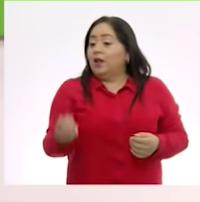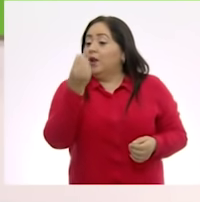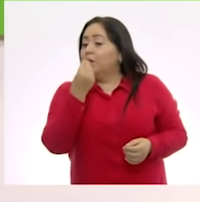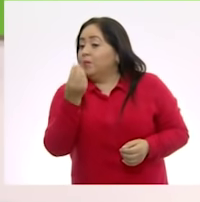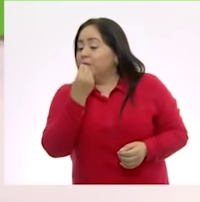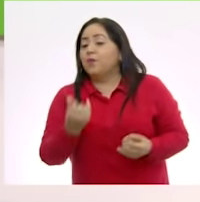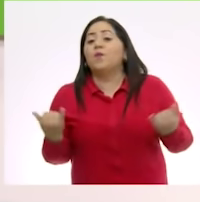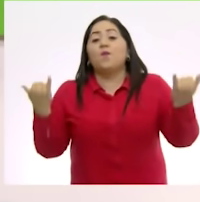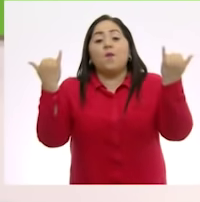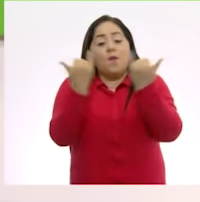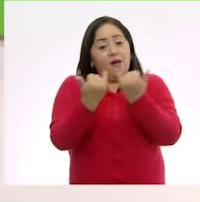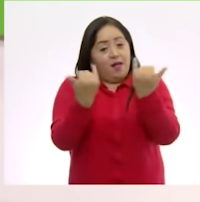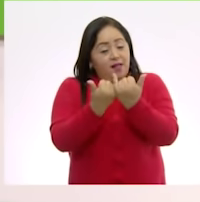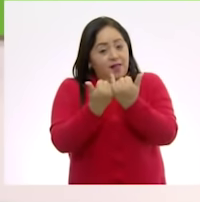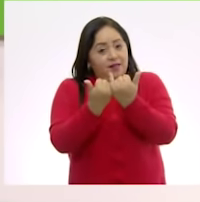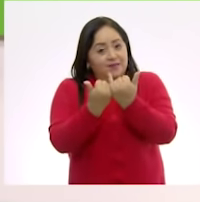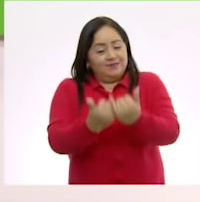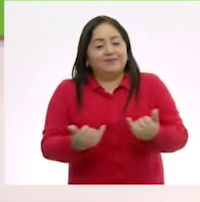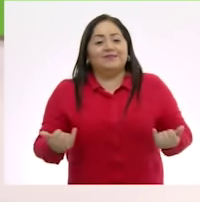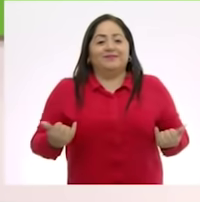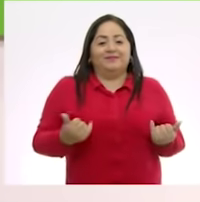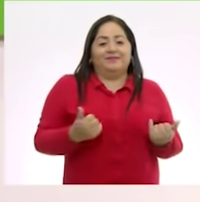comes también.